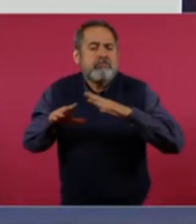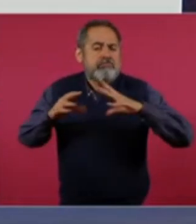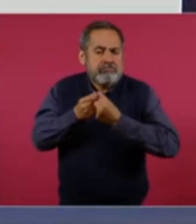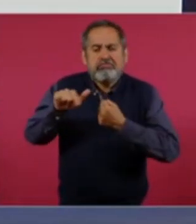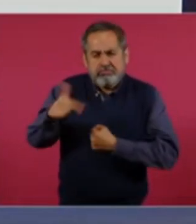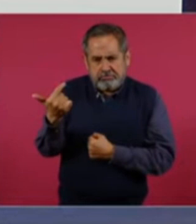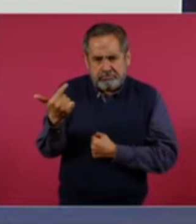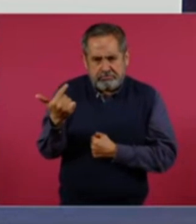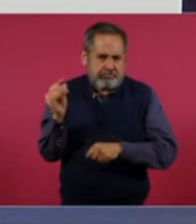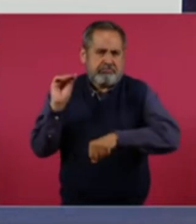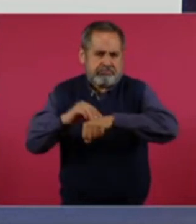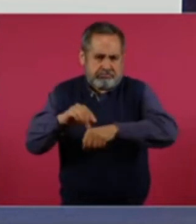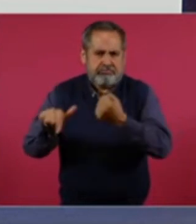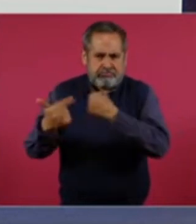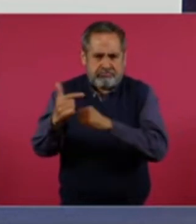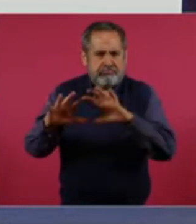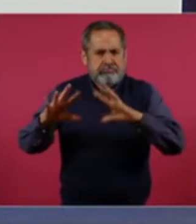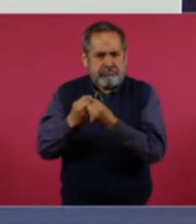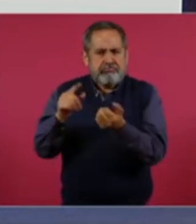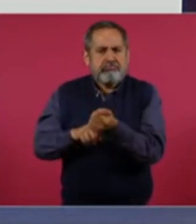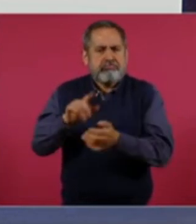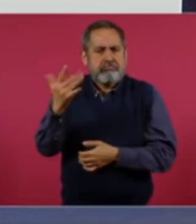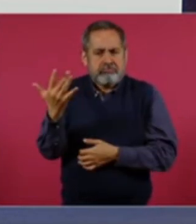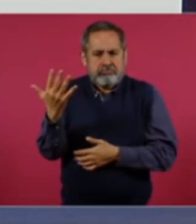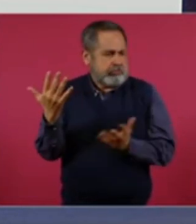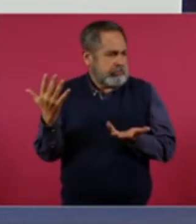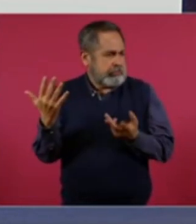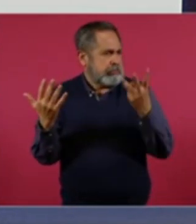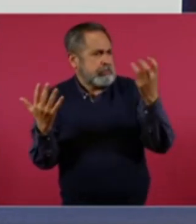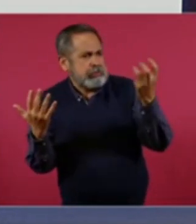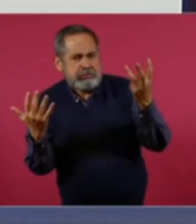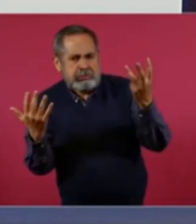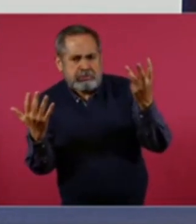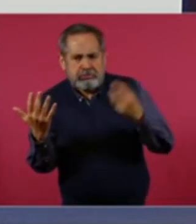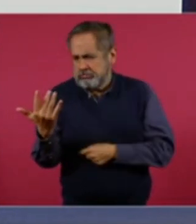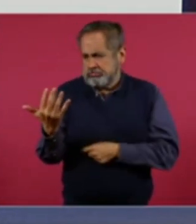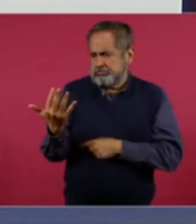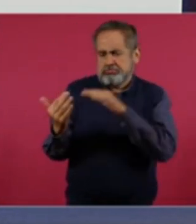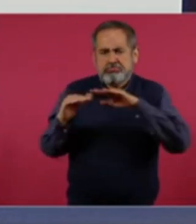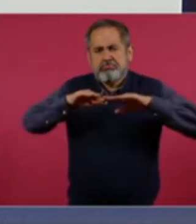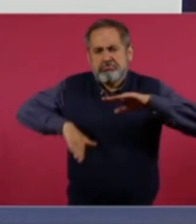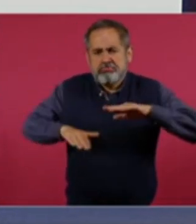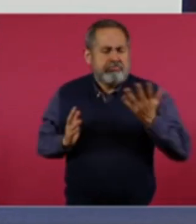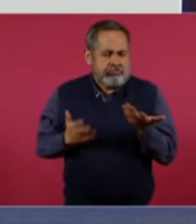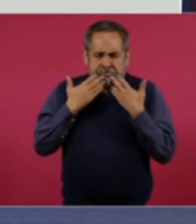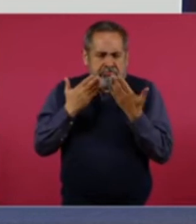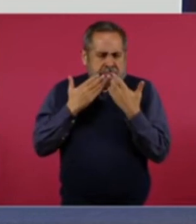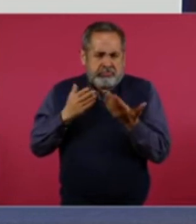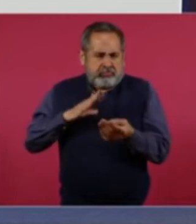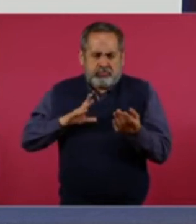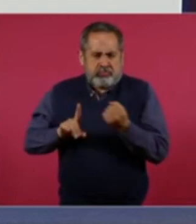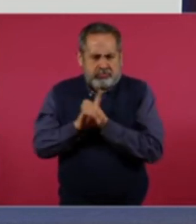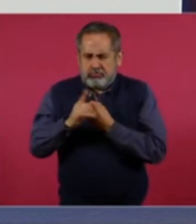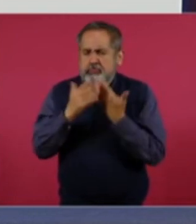12 diputados, un total de 50. Nuevamente uno tiene que decir, ¿50 rebasa 300